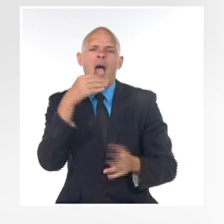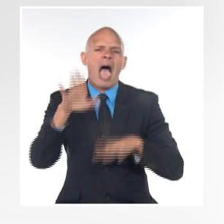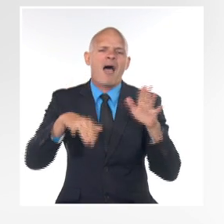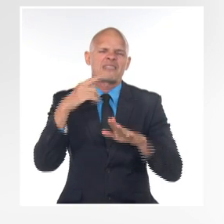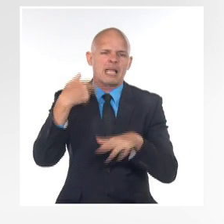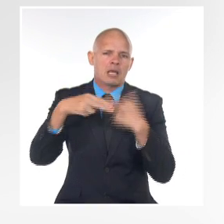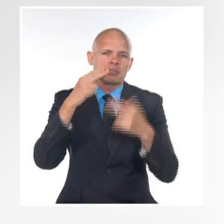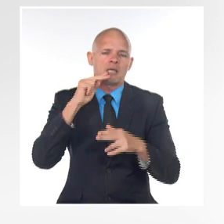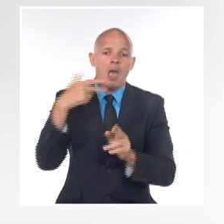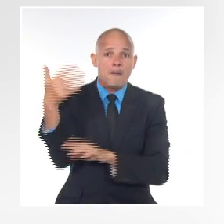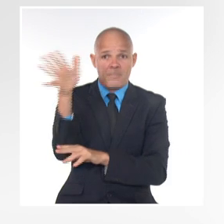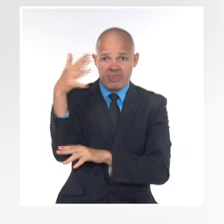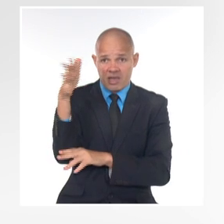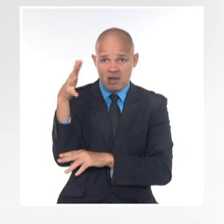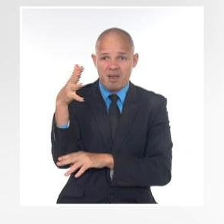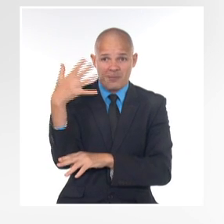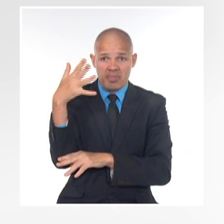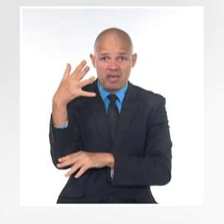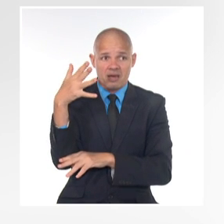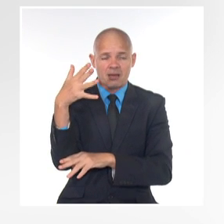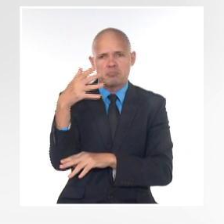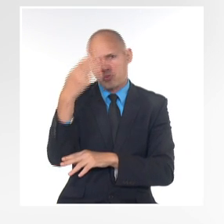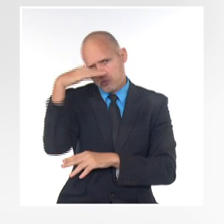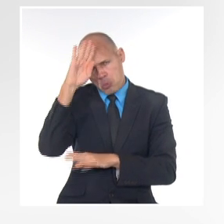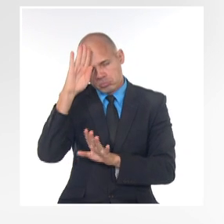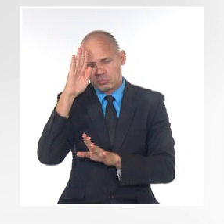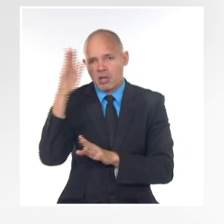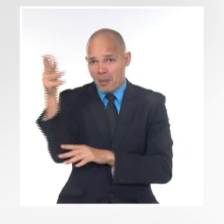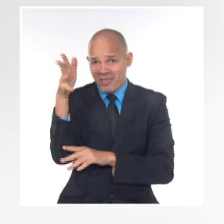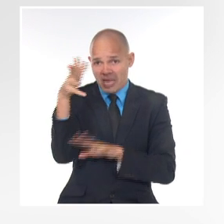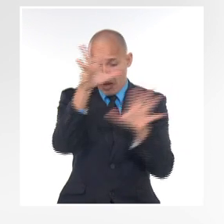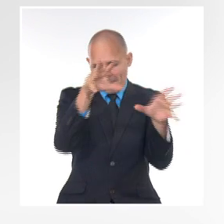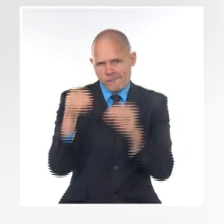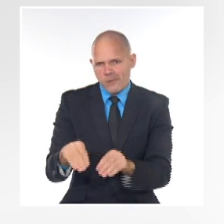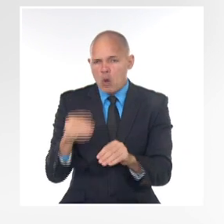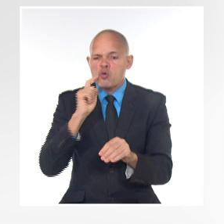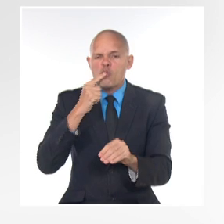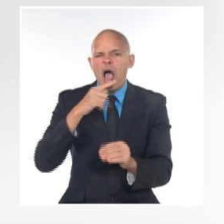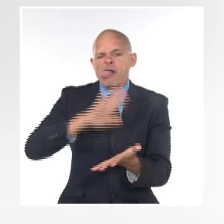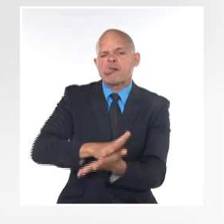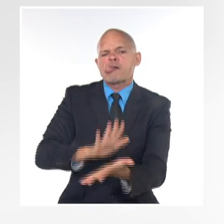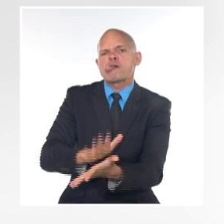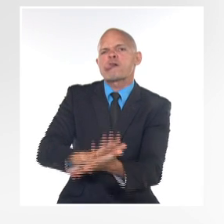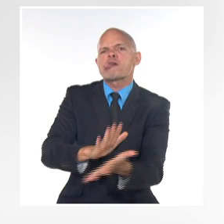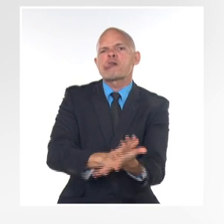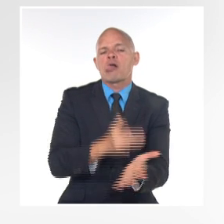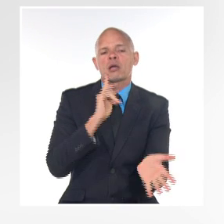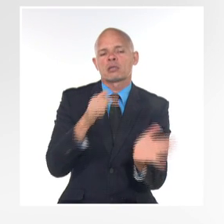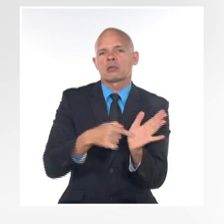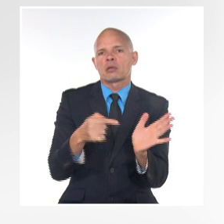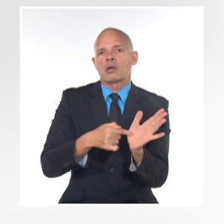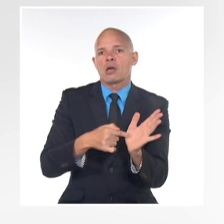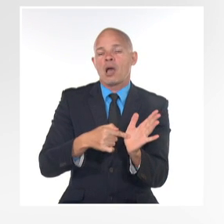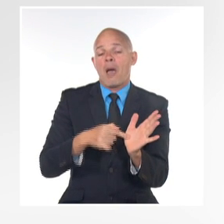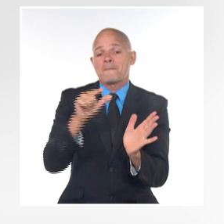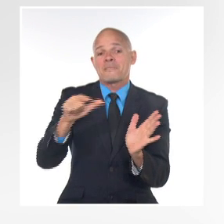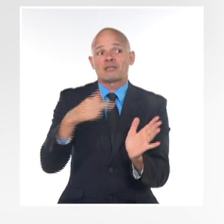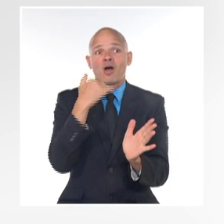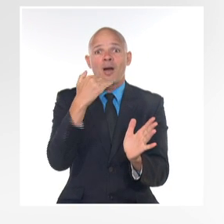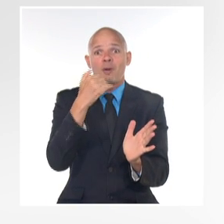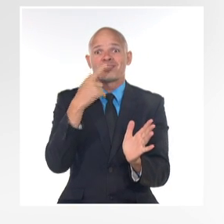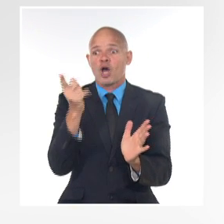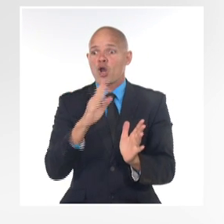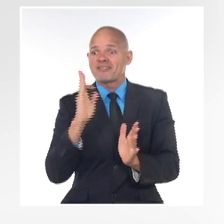lograr eso. Precisamente, este acápite que tú acabas de leer está en la ATP, en la página a partir del 80 hasta el